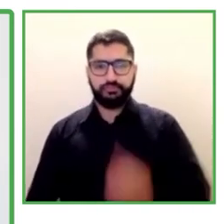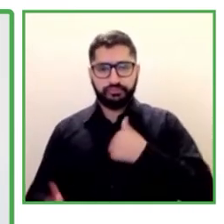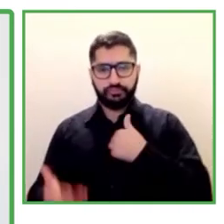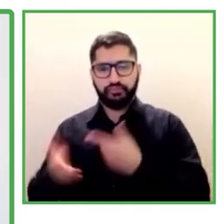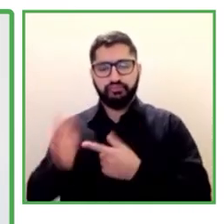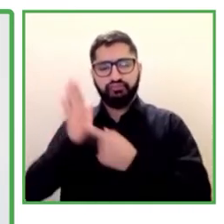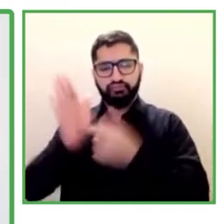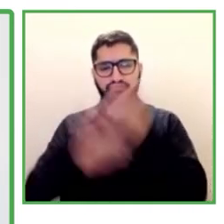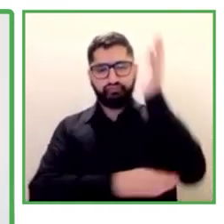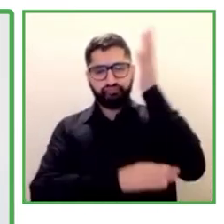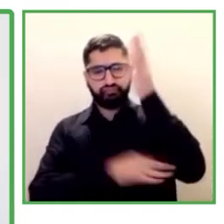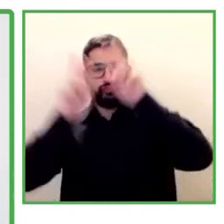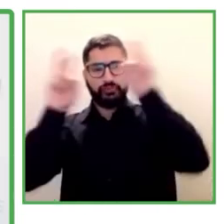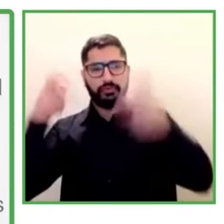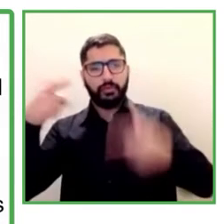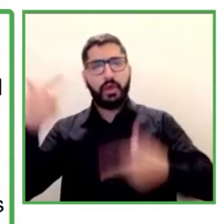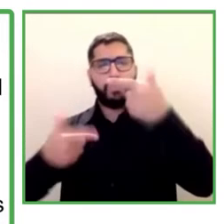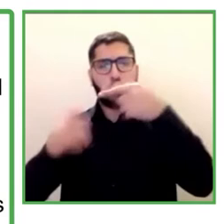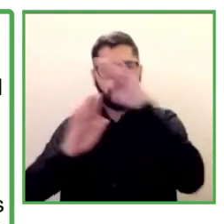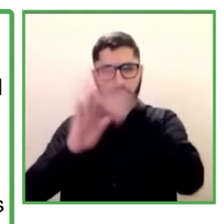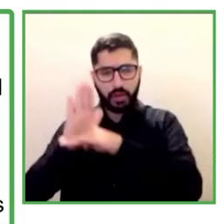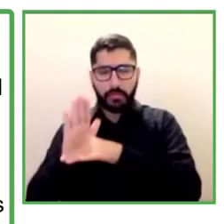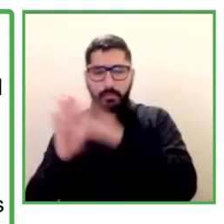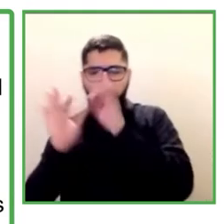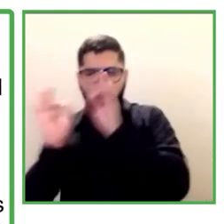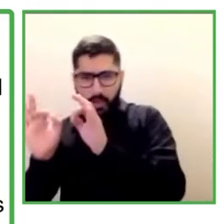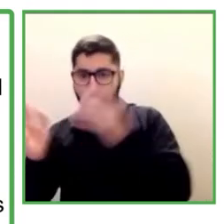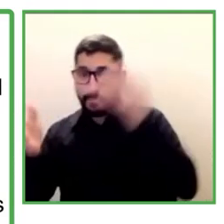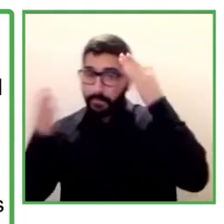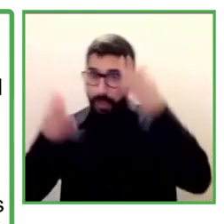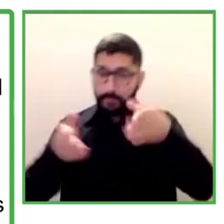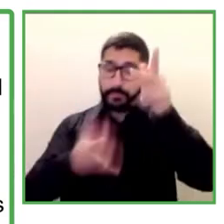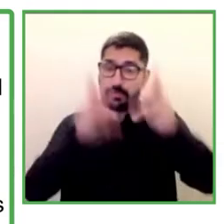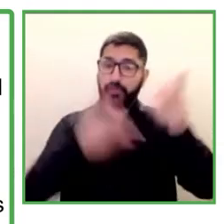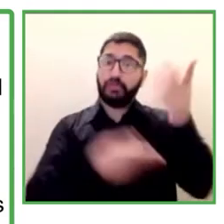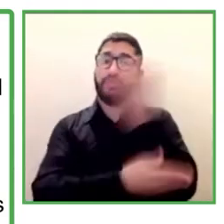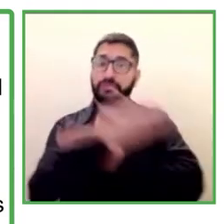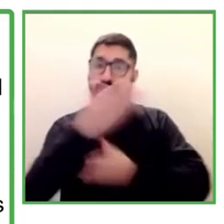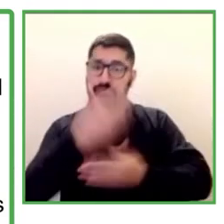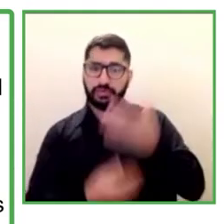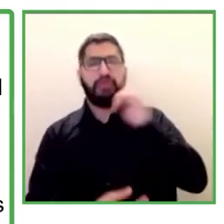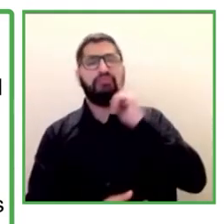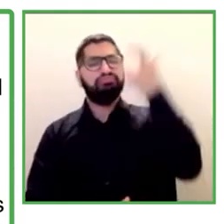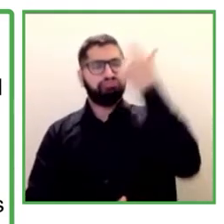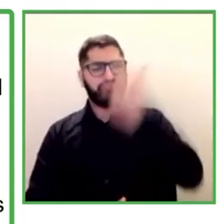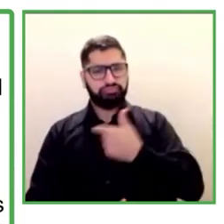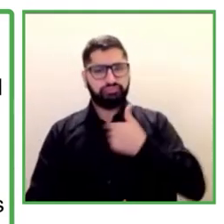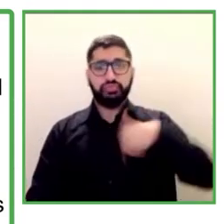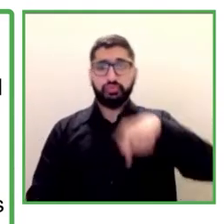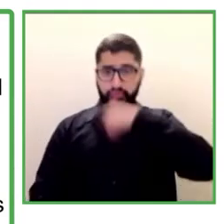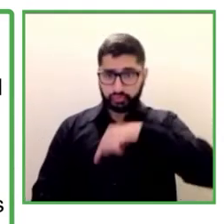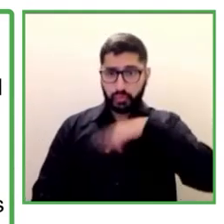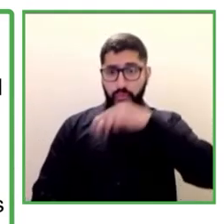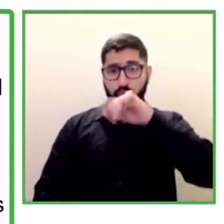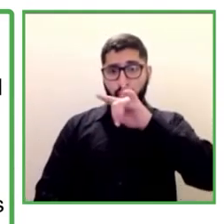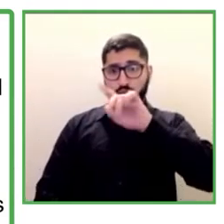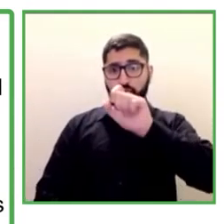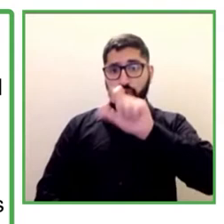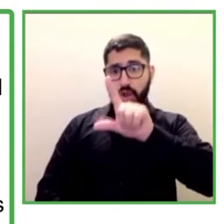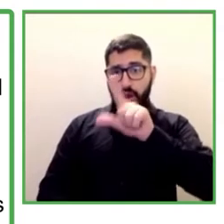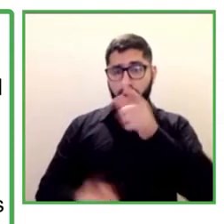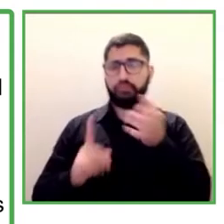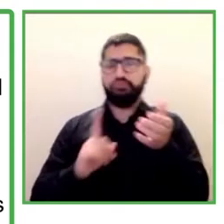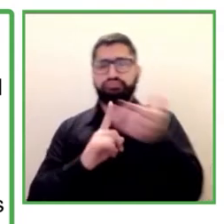para personas con discapacidad. ¿Quiénes somos? Somos una mutual de seguridad, es una administradora de una ley, la